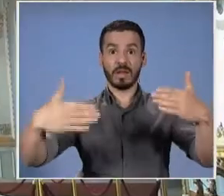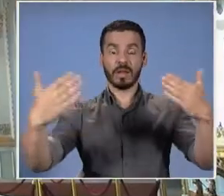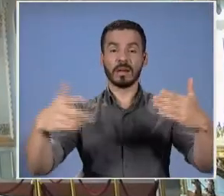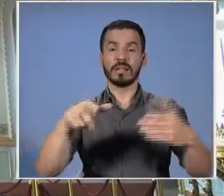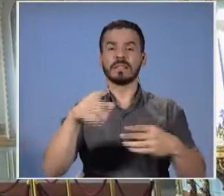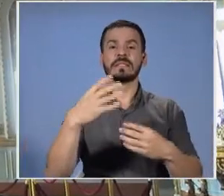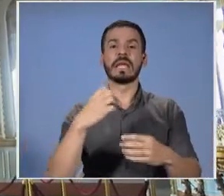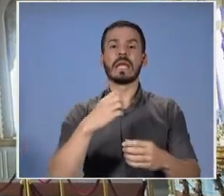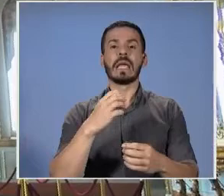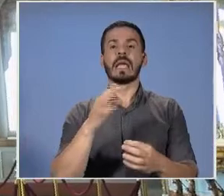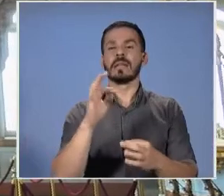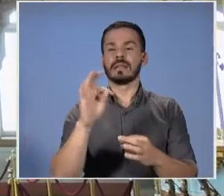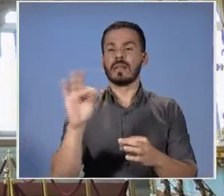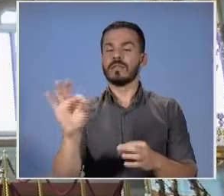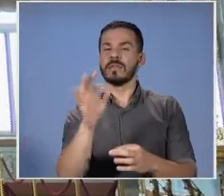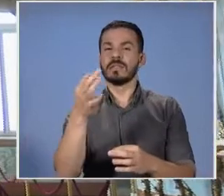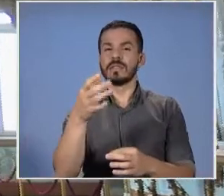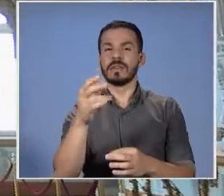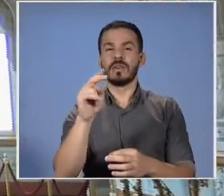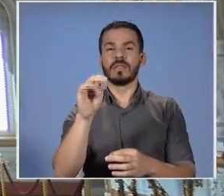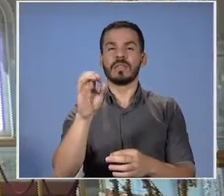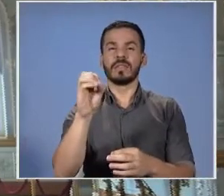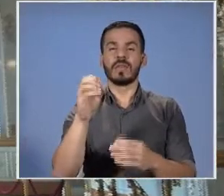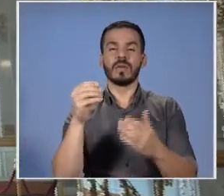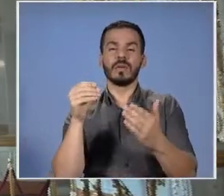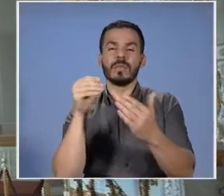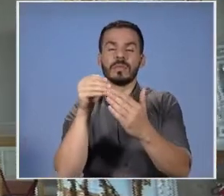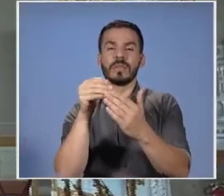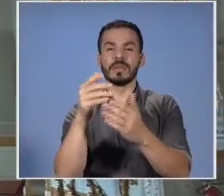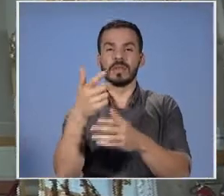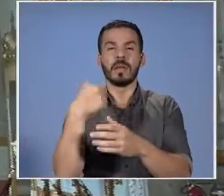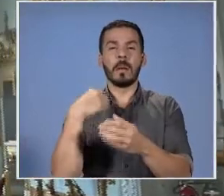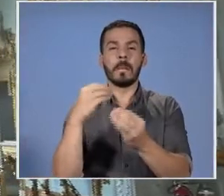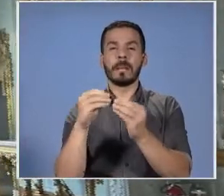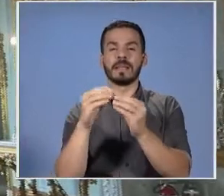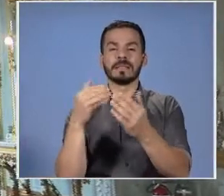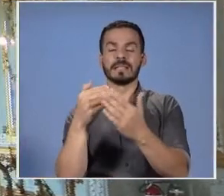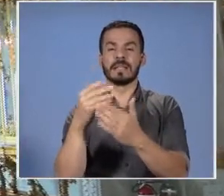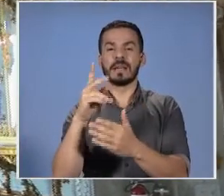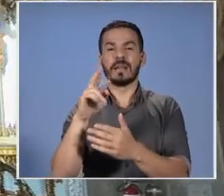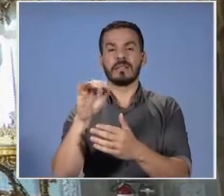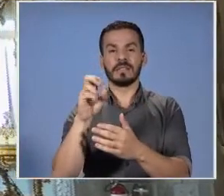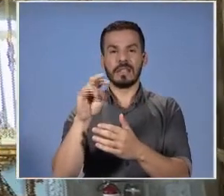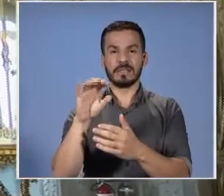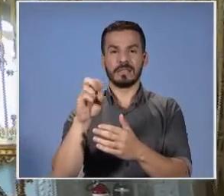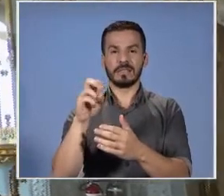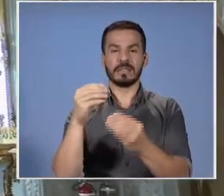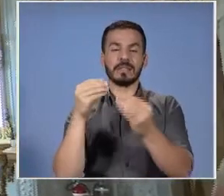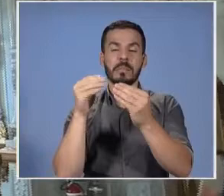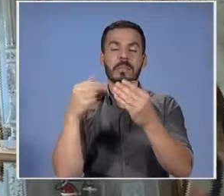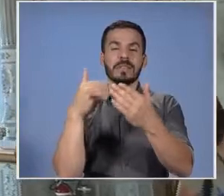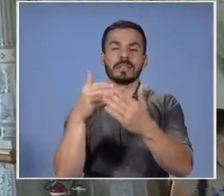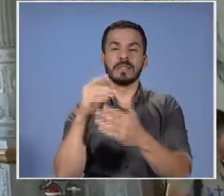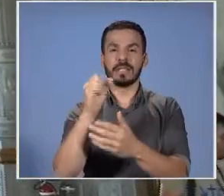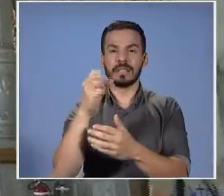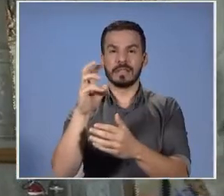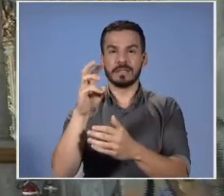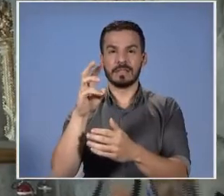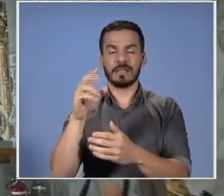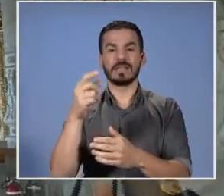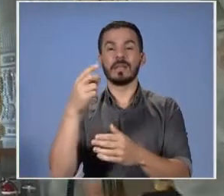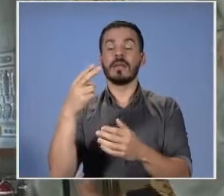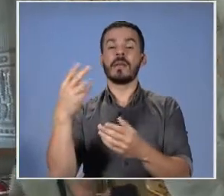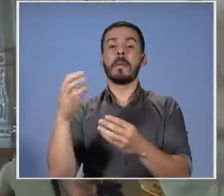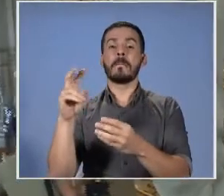estilo neo-manierista, más cercano a las fórmulas renacentistas, más del siglo XVI veneciano, ¿verdad? Esa es la